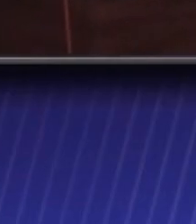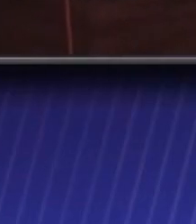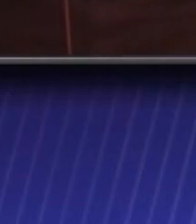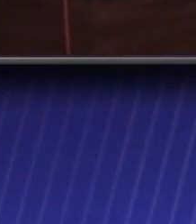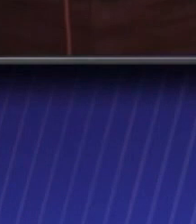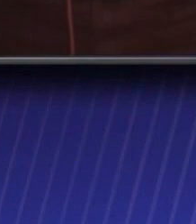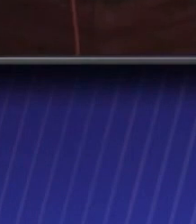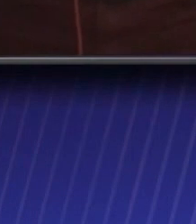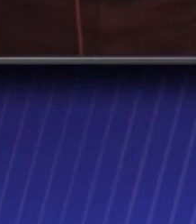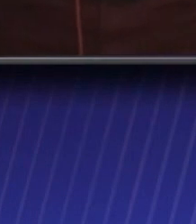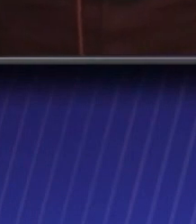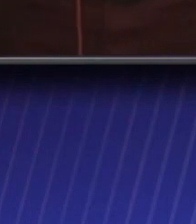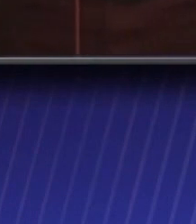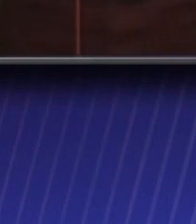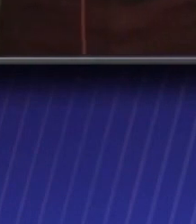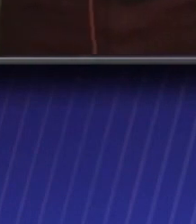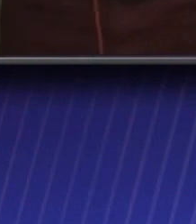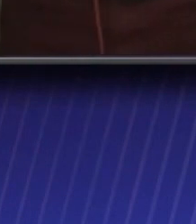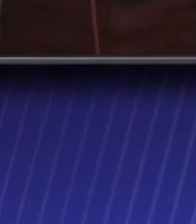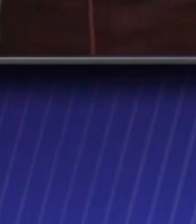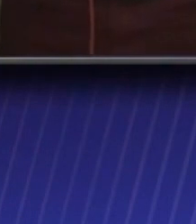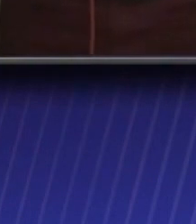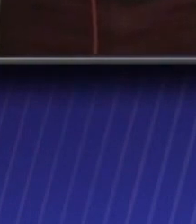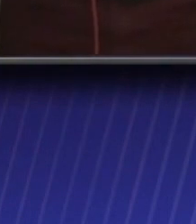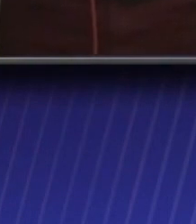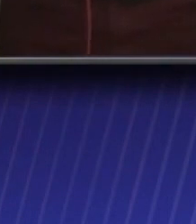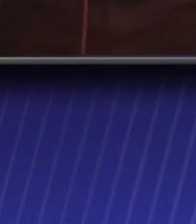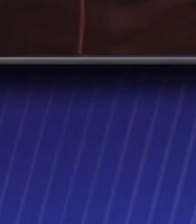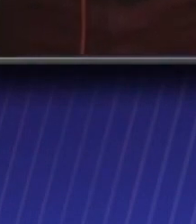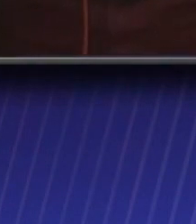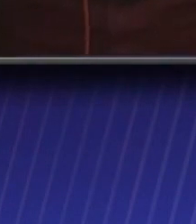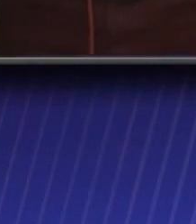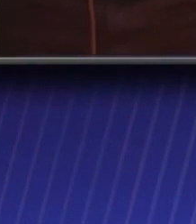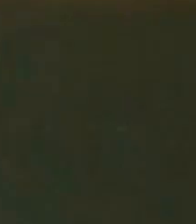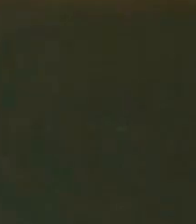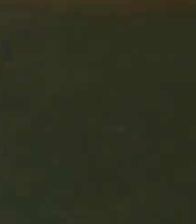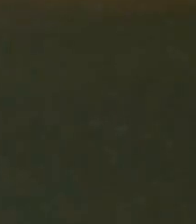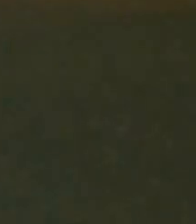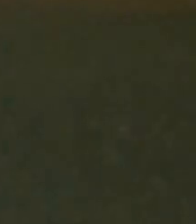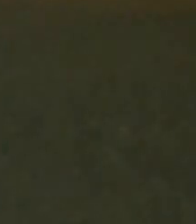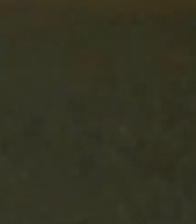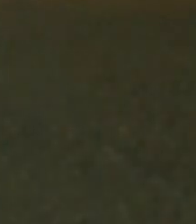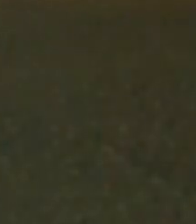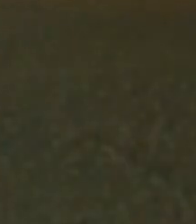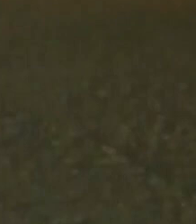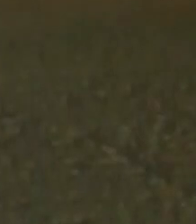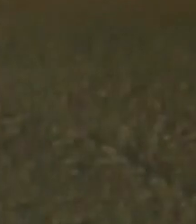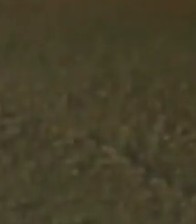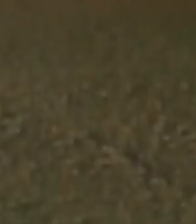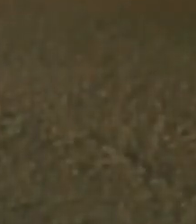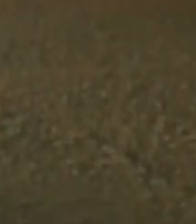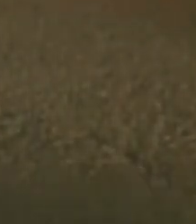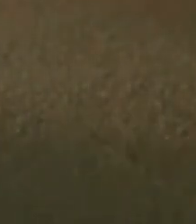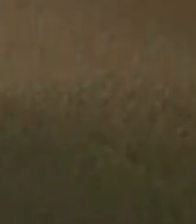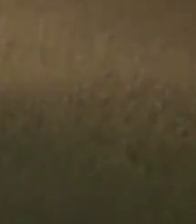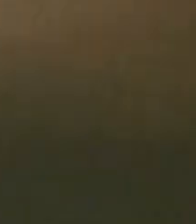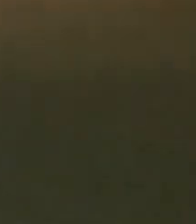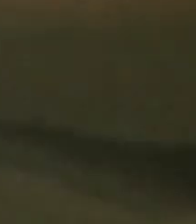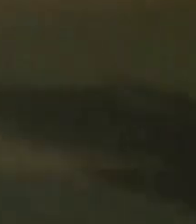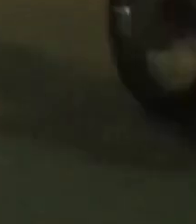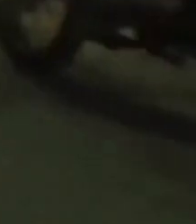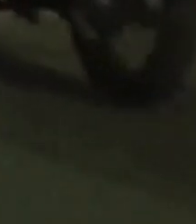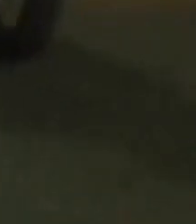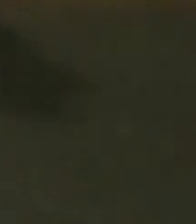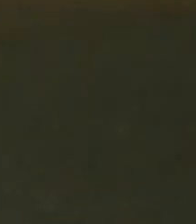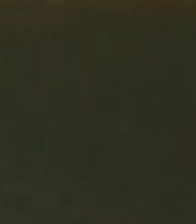todos los detalles de esta cumbre. Buenas noches, Hernando. Buenas noches, compañeros. En los estudios en la ciudad de Barranquilla, me encuentro aquí en el municipio de